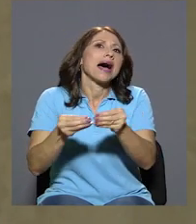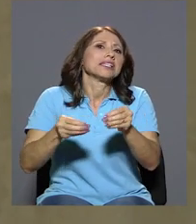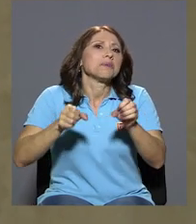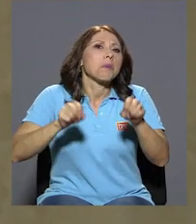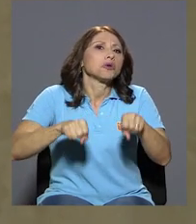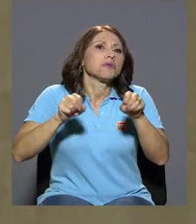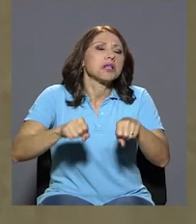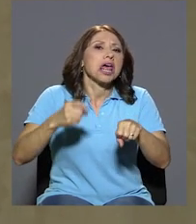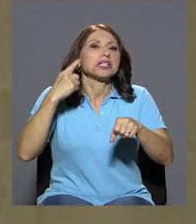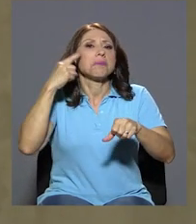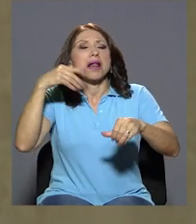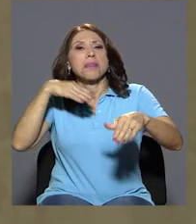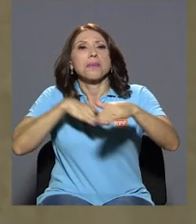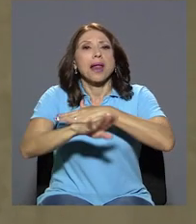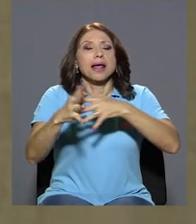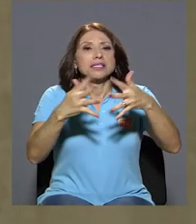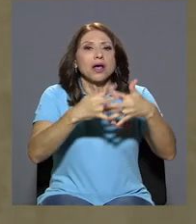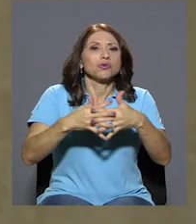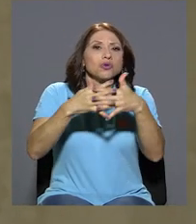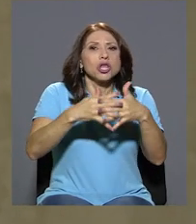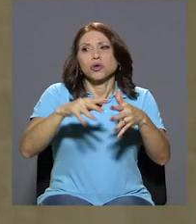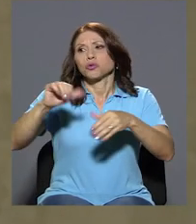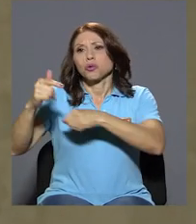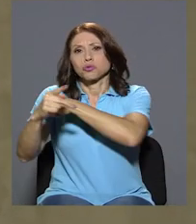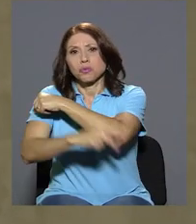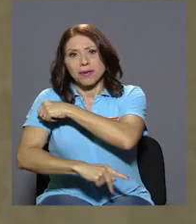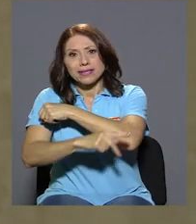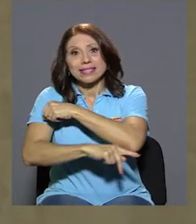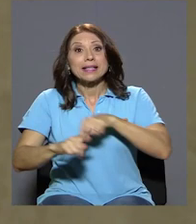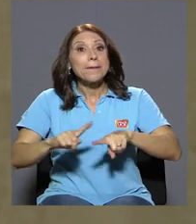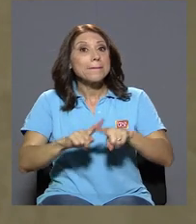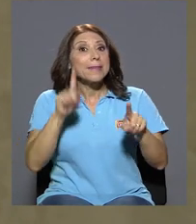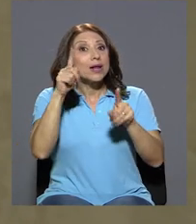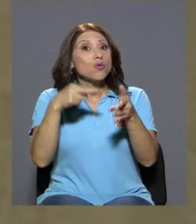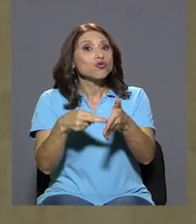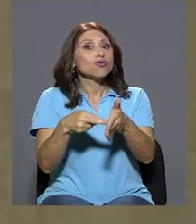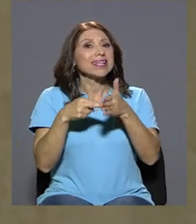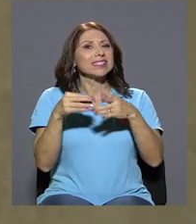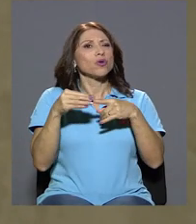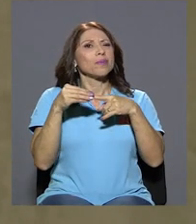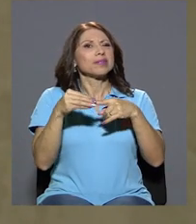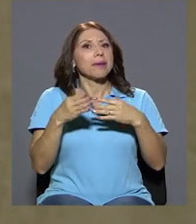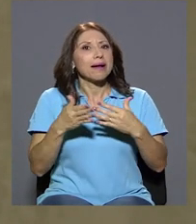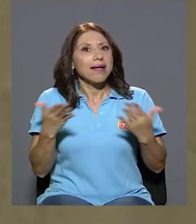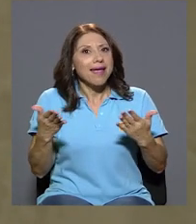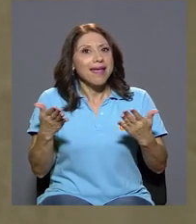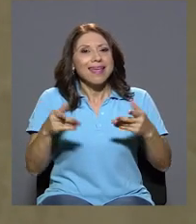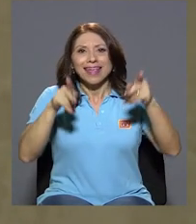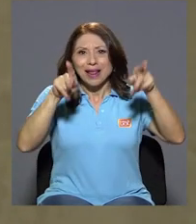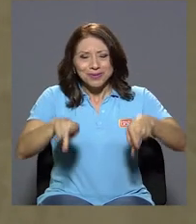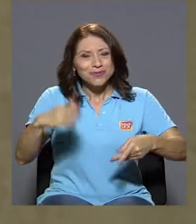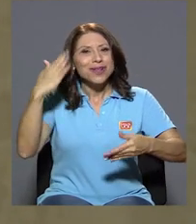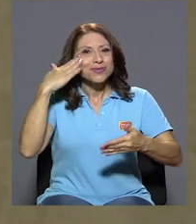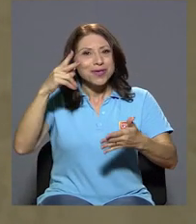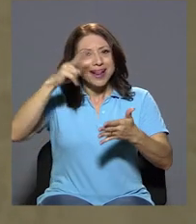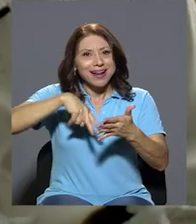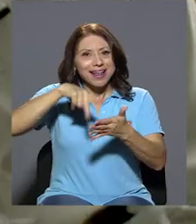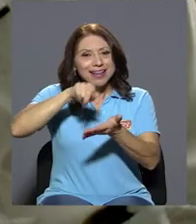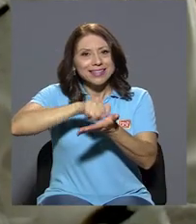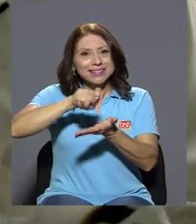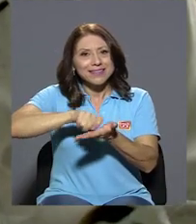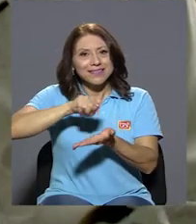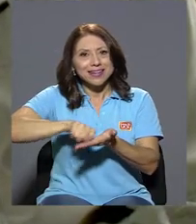entrar eeuu etcétera etcétera no pero uno de los requisitos fundamentales era que la persona supiera leer y